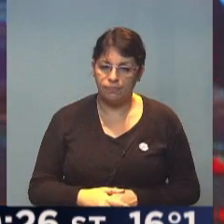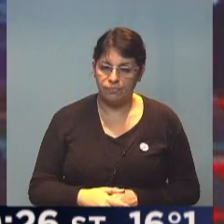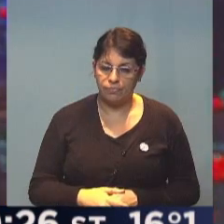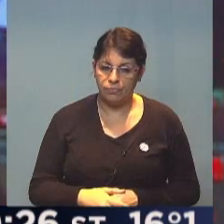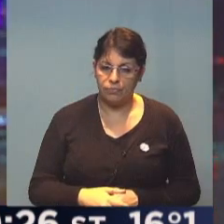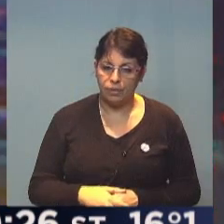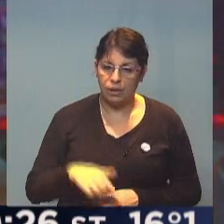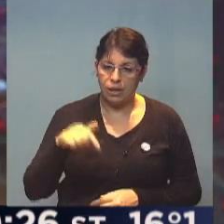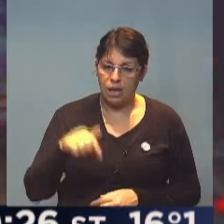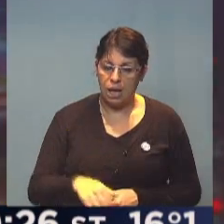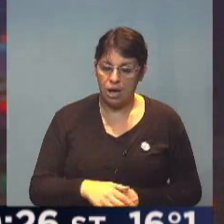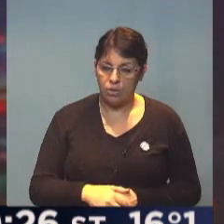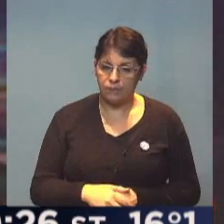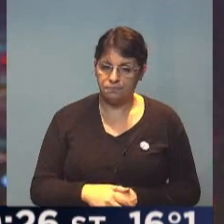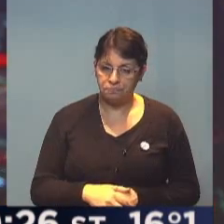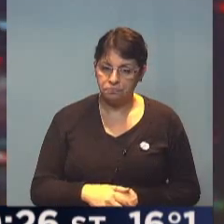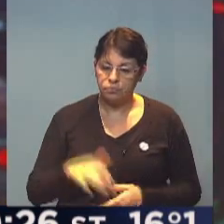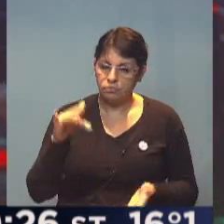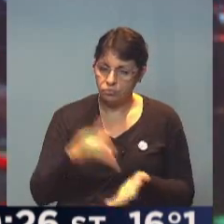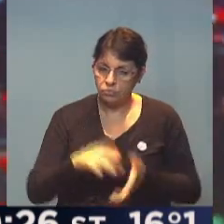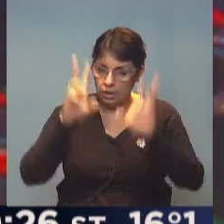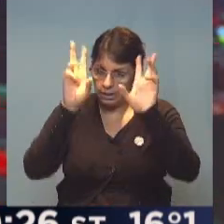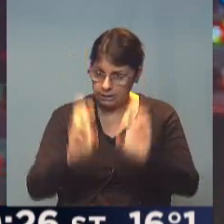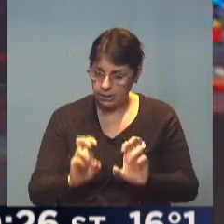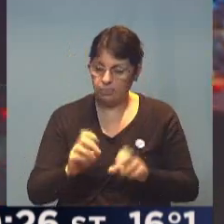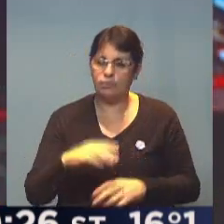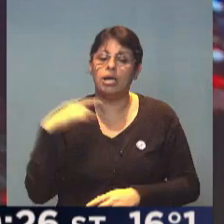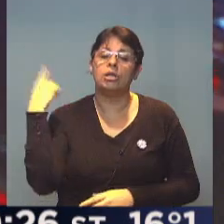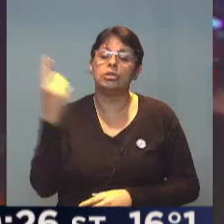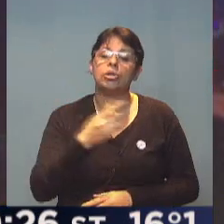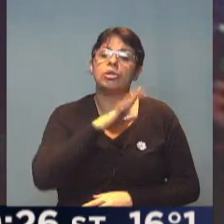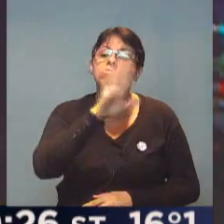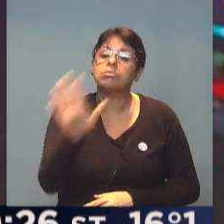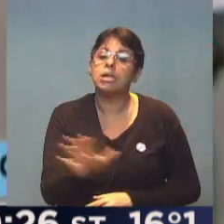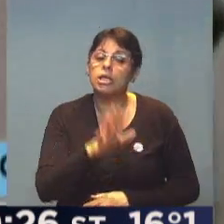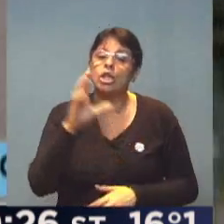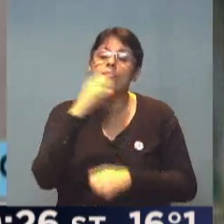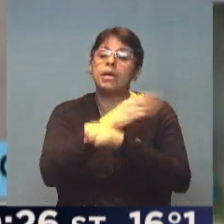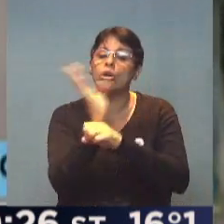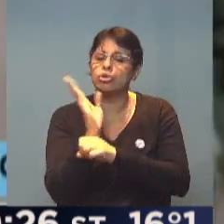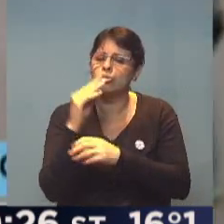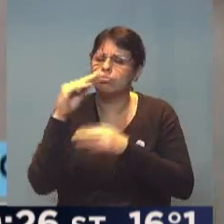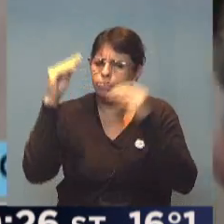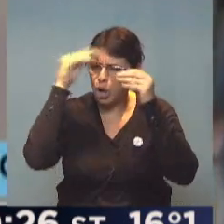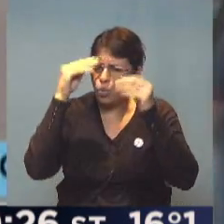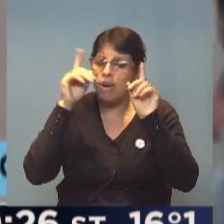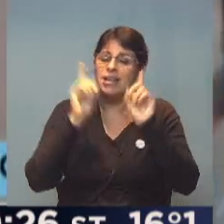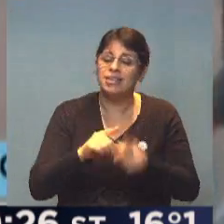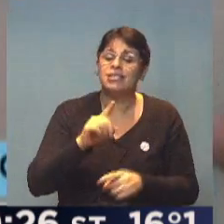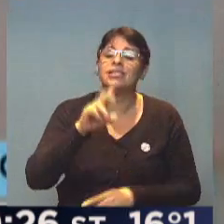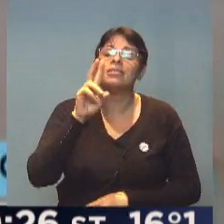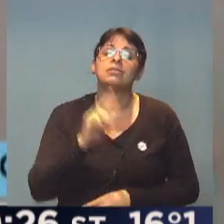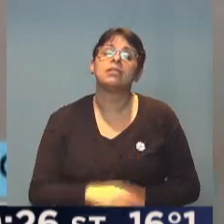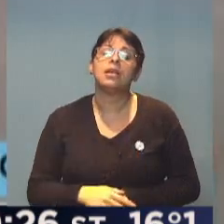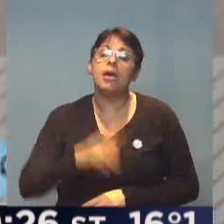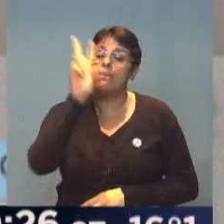Bueno, nos vamos de la realidad nacional y pasamos a un tema que preocupa a toda la región, no solo del Mercosur, sino del mundo también. Hablamos de Venezuela,